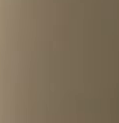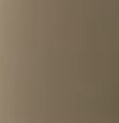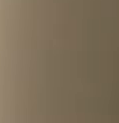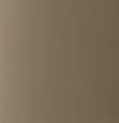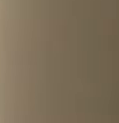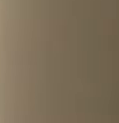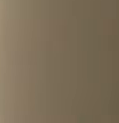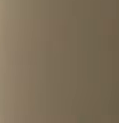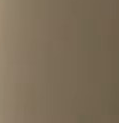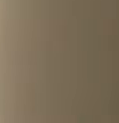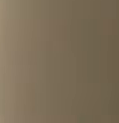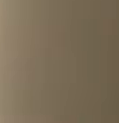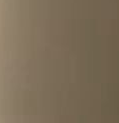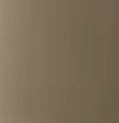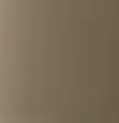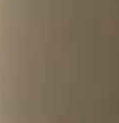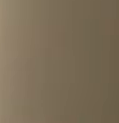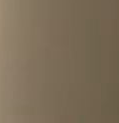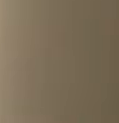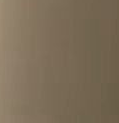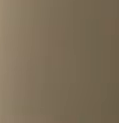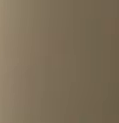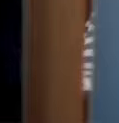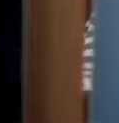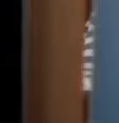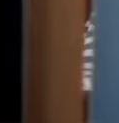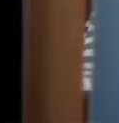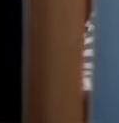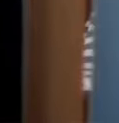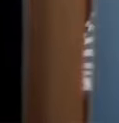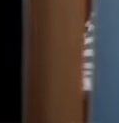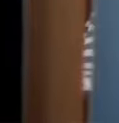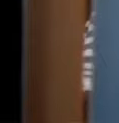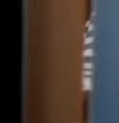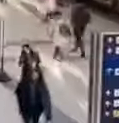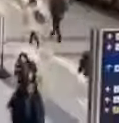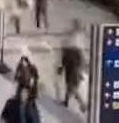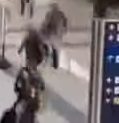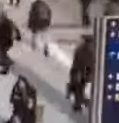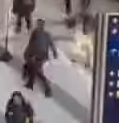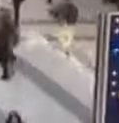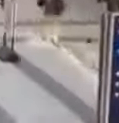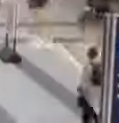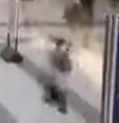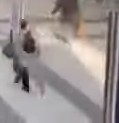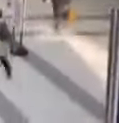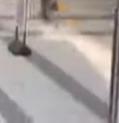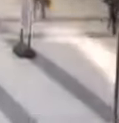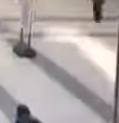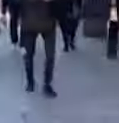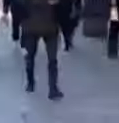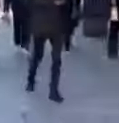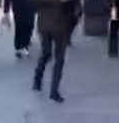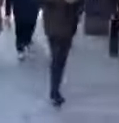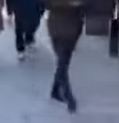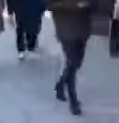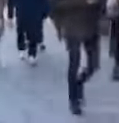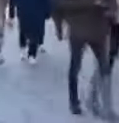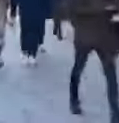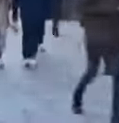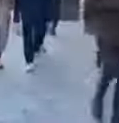síntomas. Evitar el saludo con la mano o contacto físico. Evitar tocarse la cara. Evitar asistir a lugares públicos donde